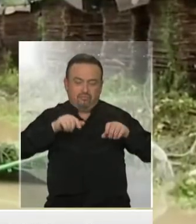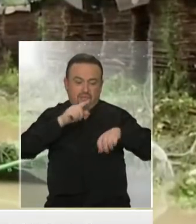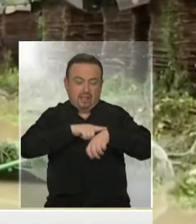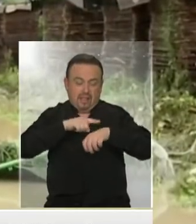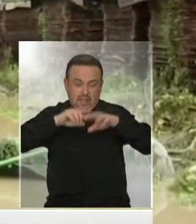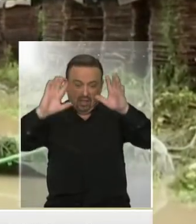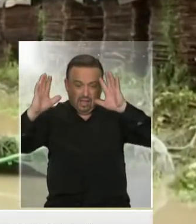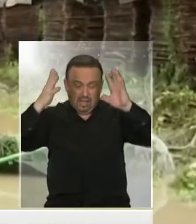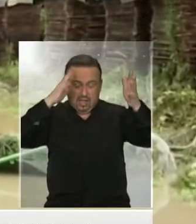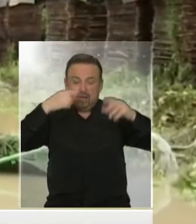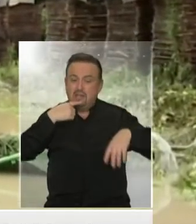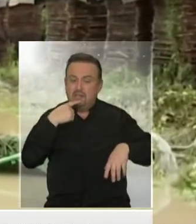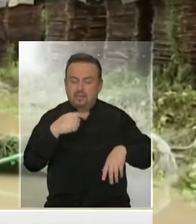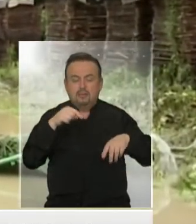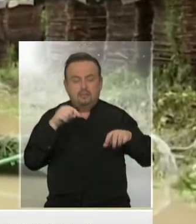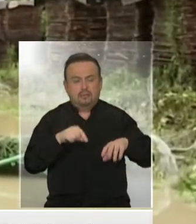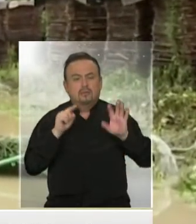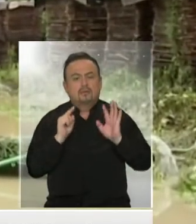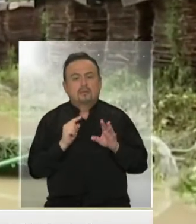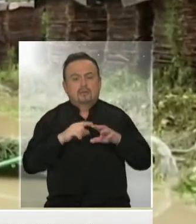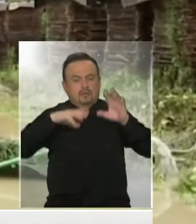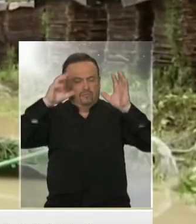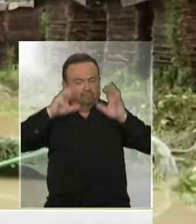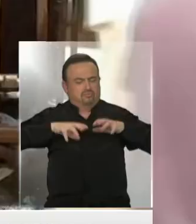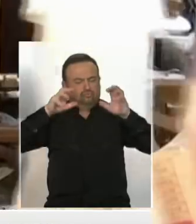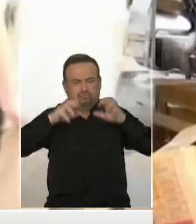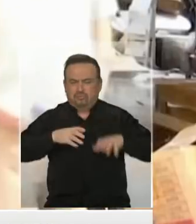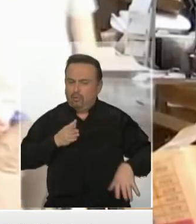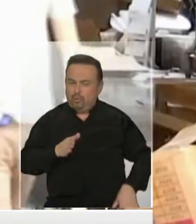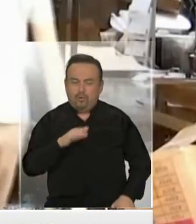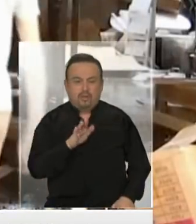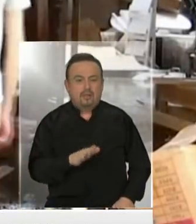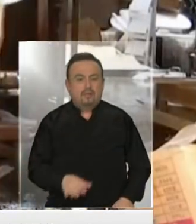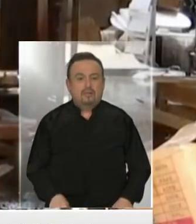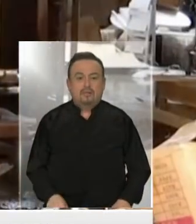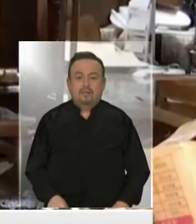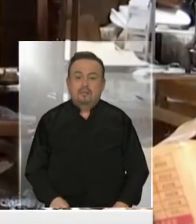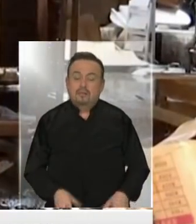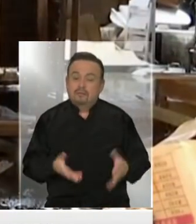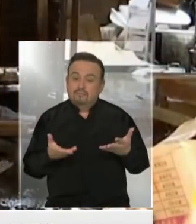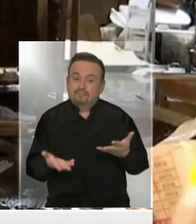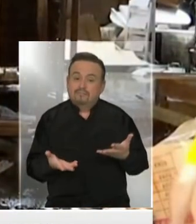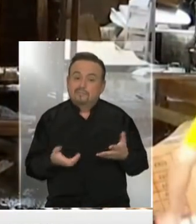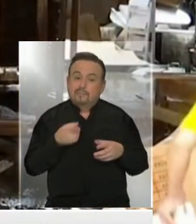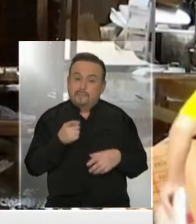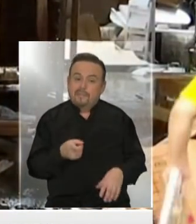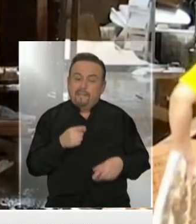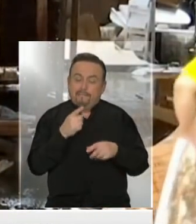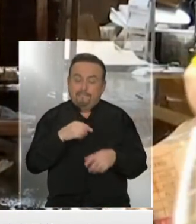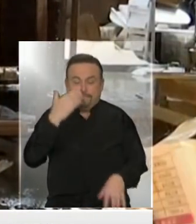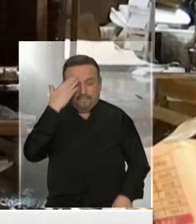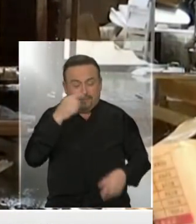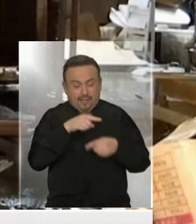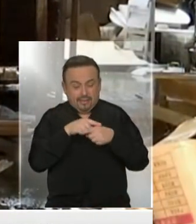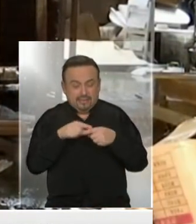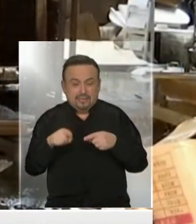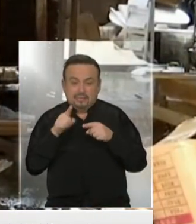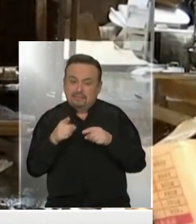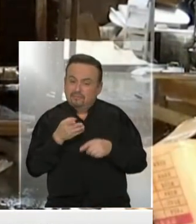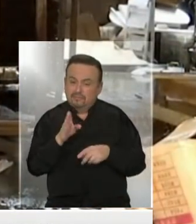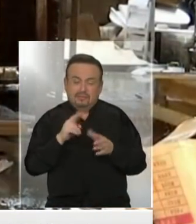tiempo anuncia, ¿no?, las precipitaciones que van a continuar en los próximos días, así que claramente estos días complicados van a